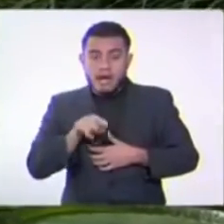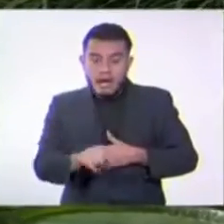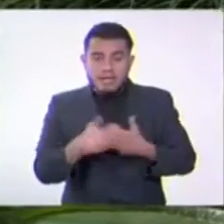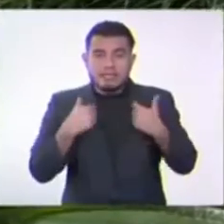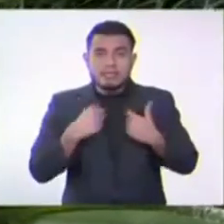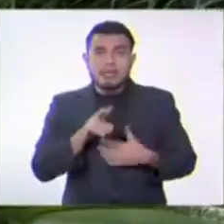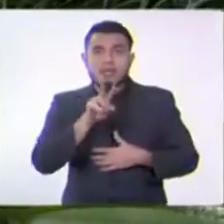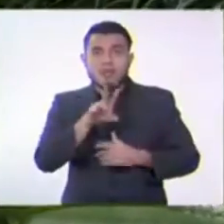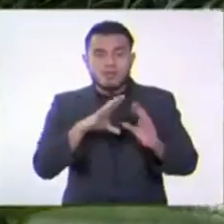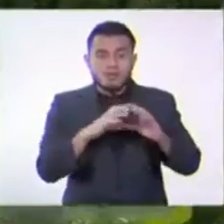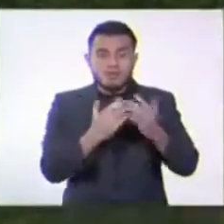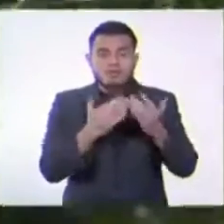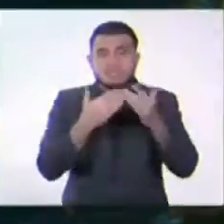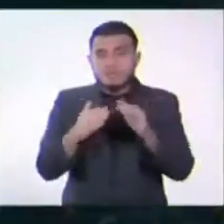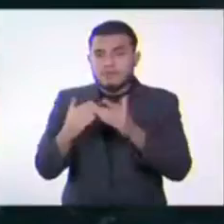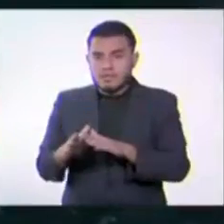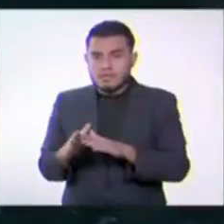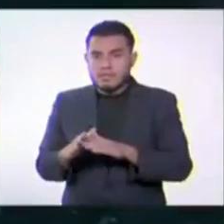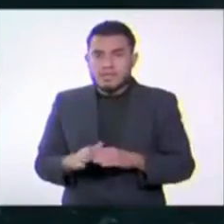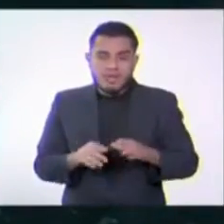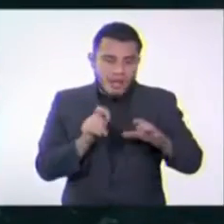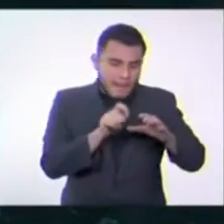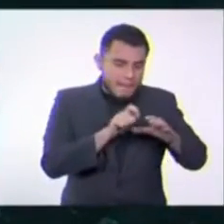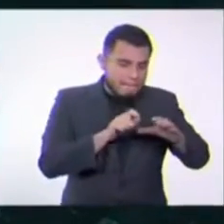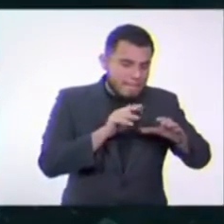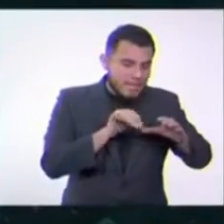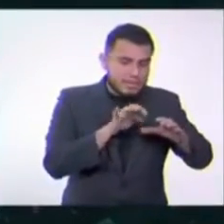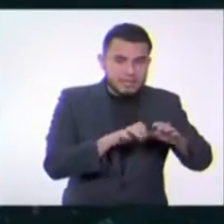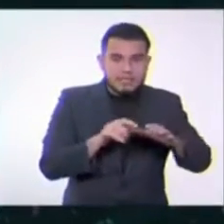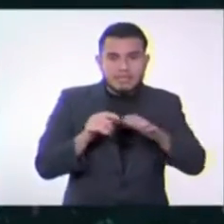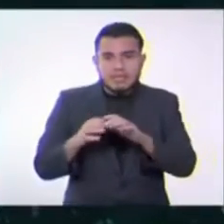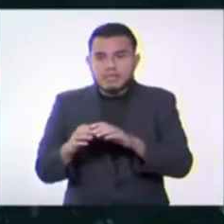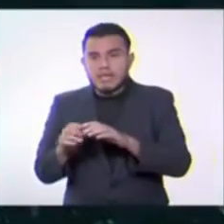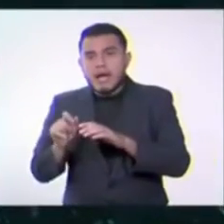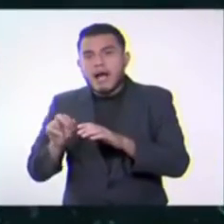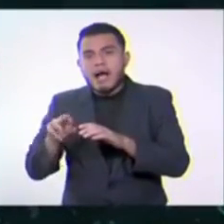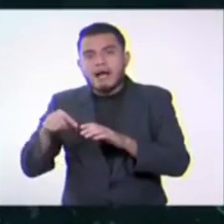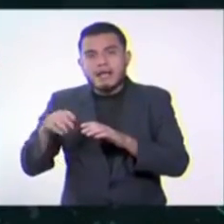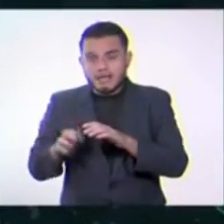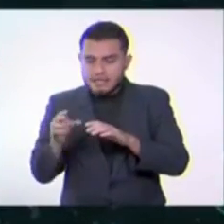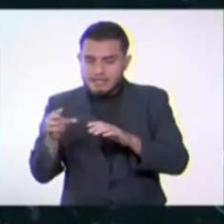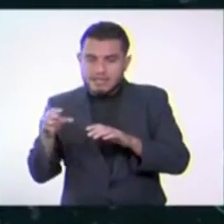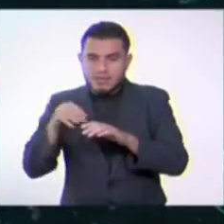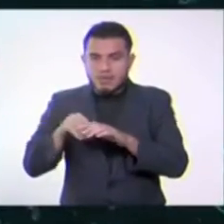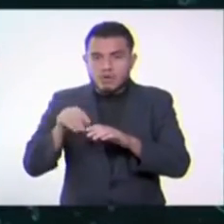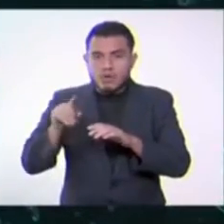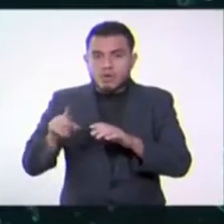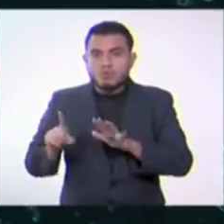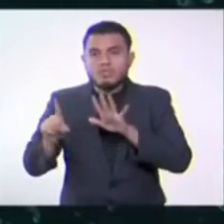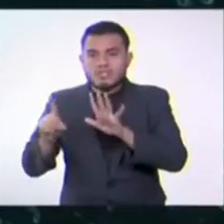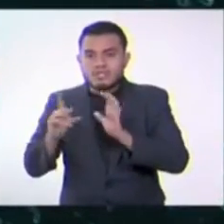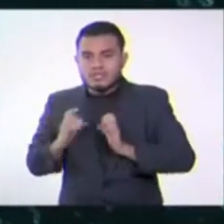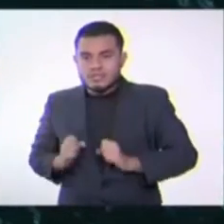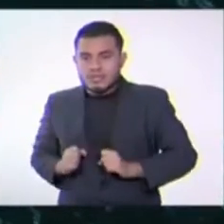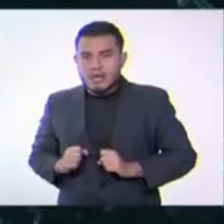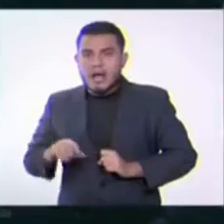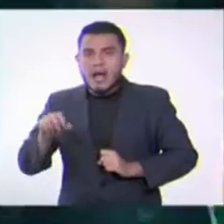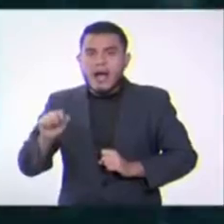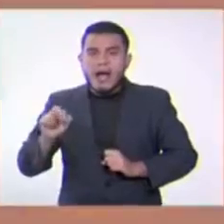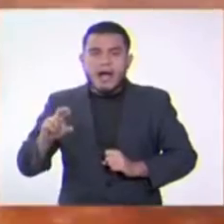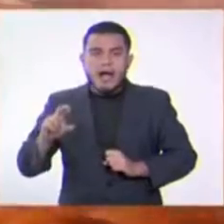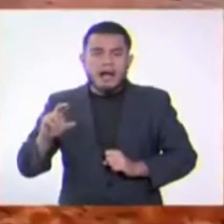muy diferentes de organismos, las bacterias y las arqueas, a las que incluyó en un 6º reino,